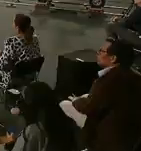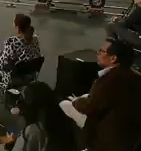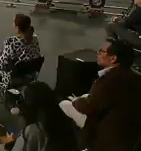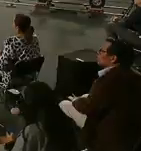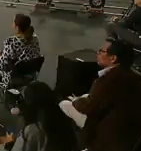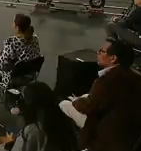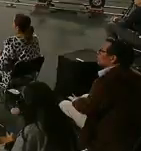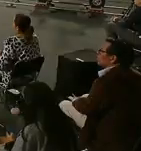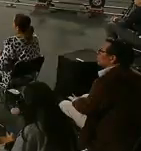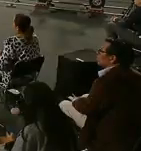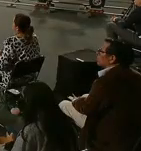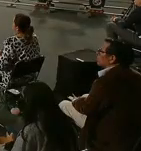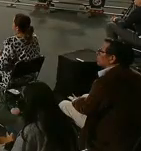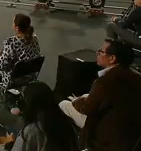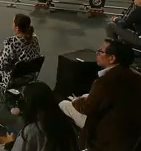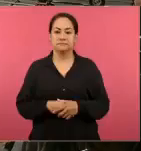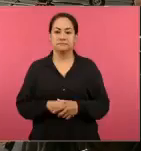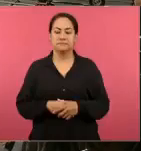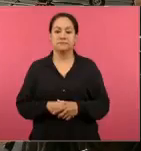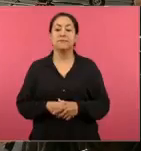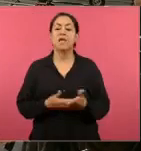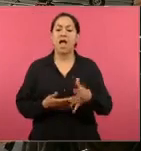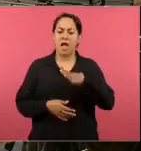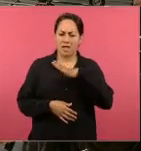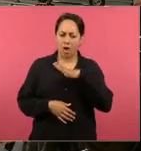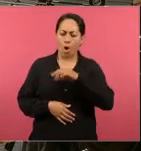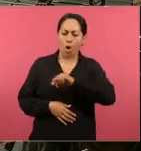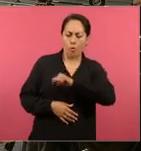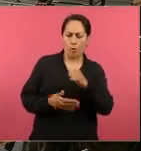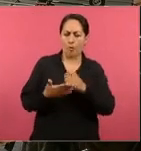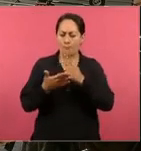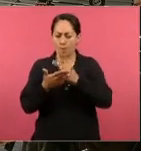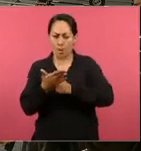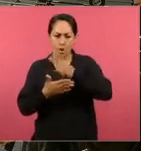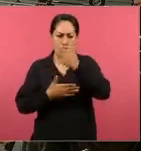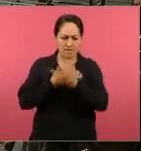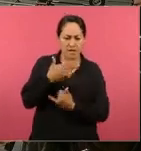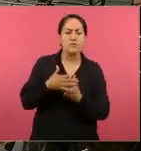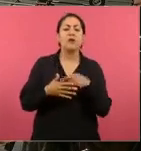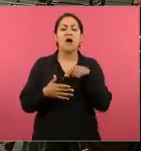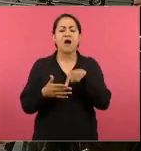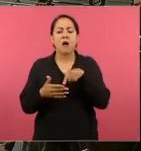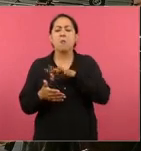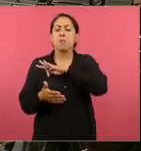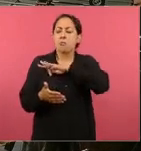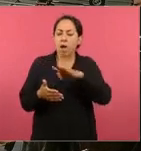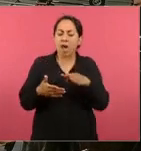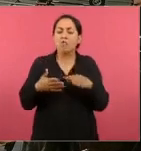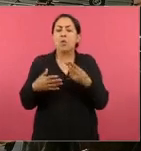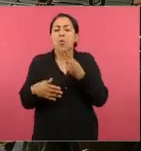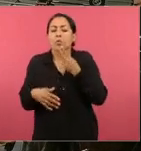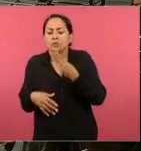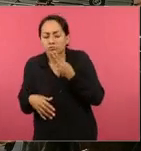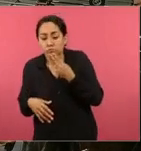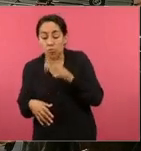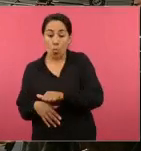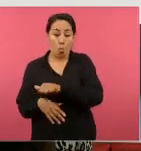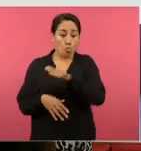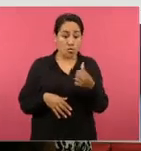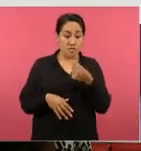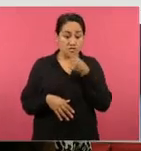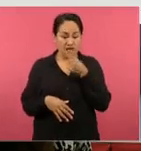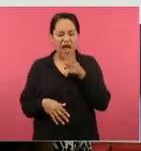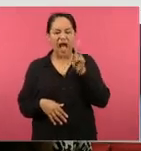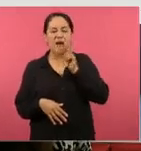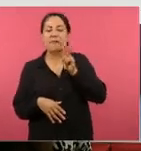como un programa de GeoGebra o Cabri, lo podrán hacer de esa forma. Habrá niños que les ponga uno un reto.